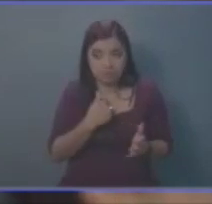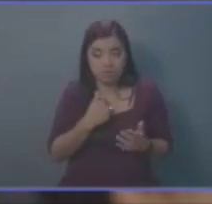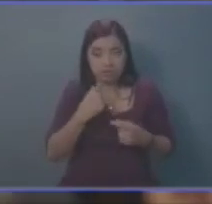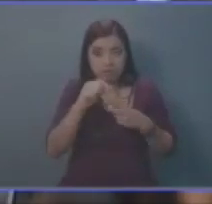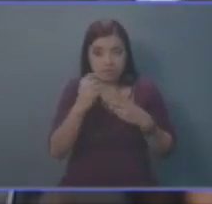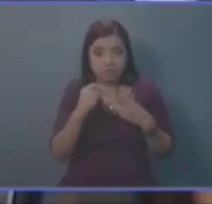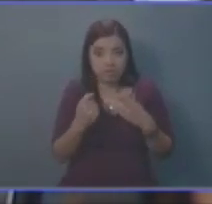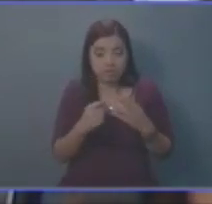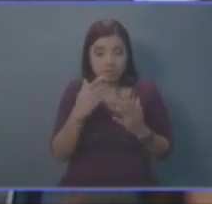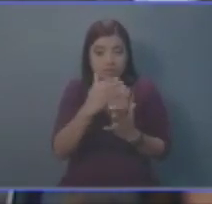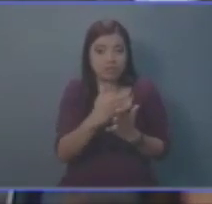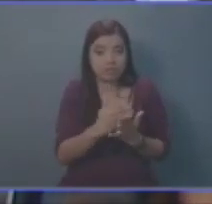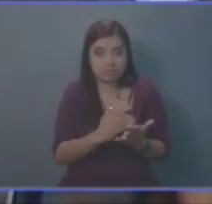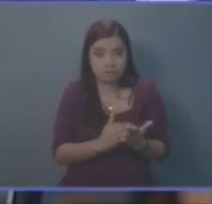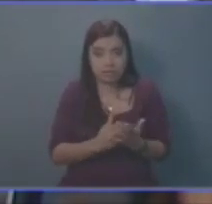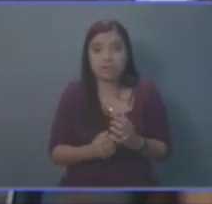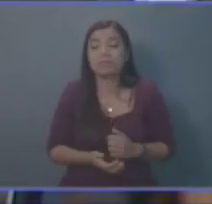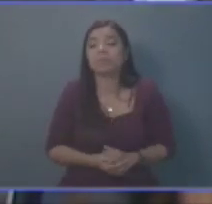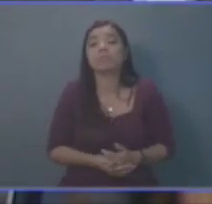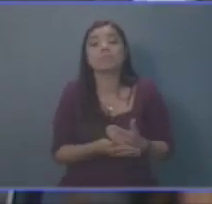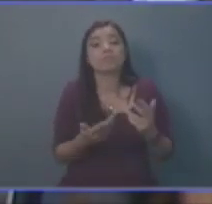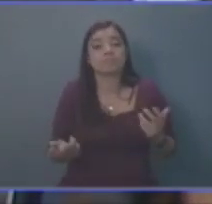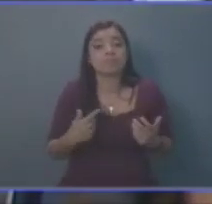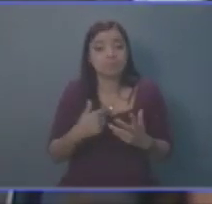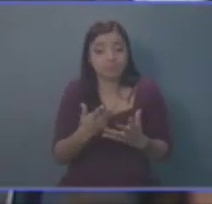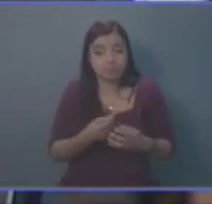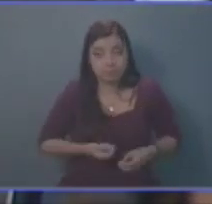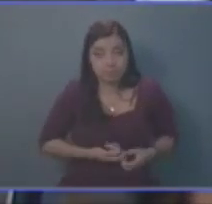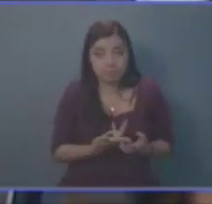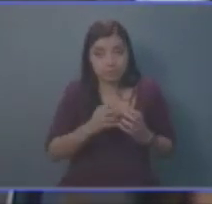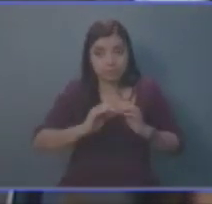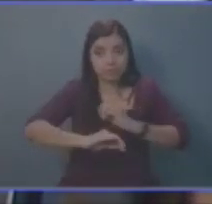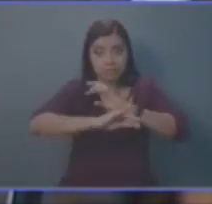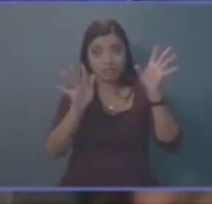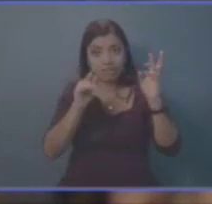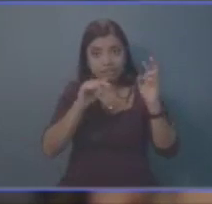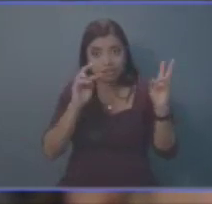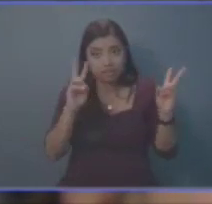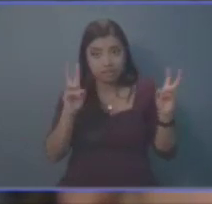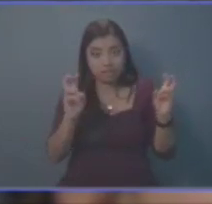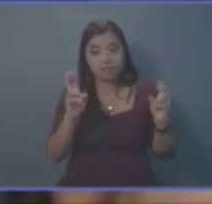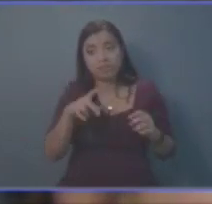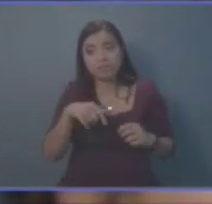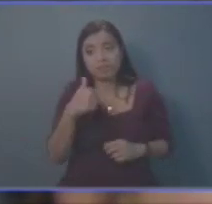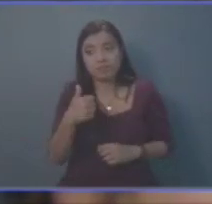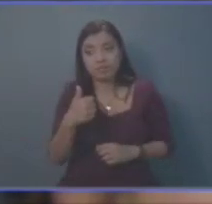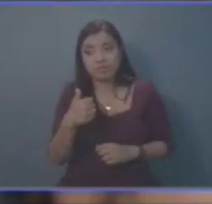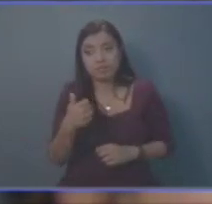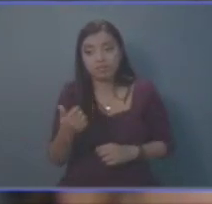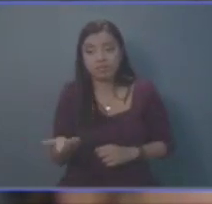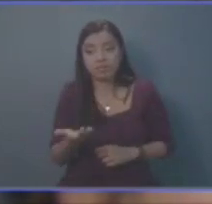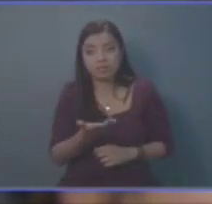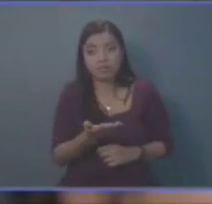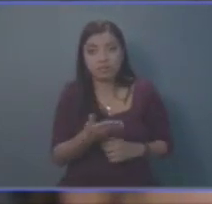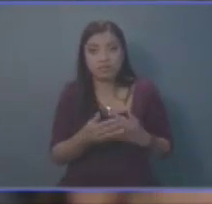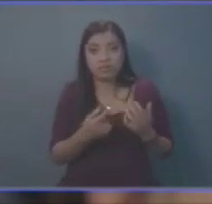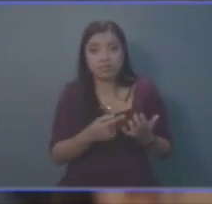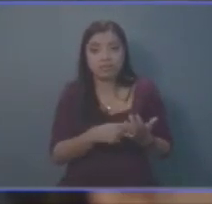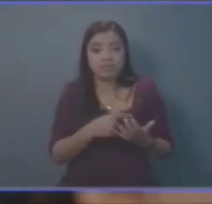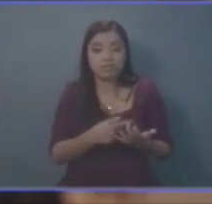revisado esa lista. Así que quiero dejar claro ese tema. Por otra parte también, se le